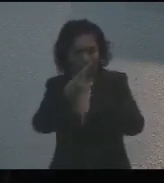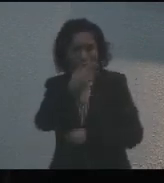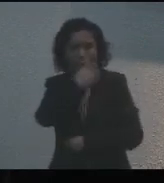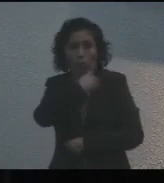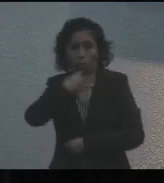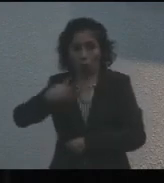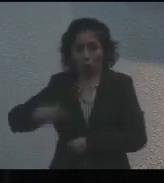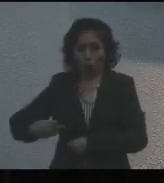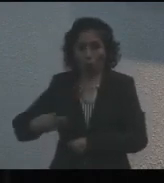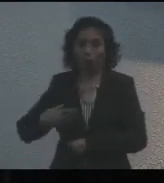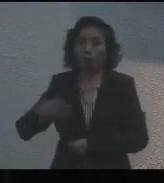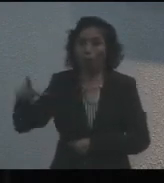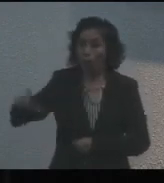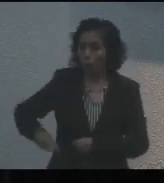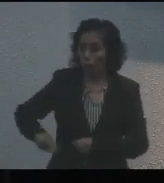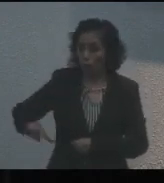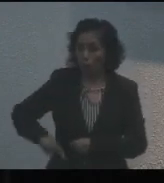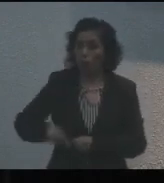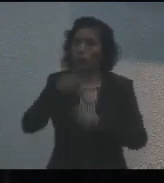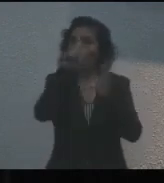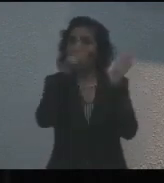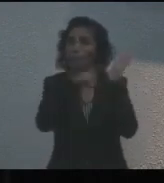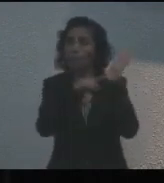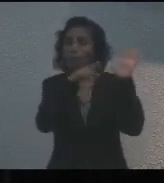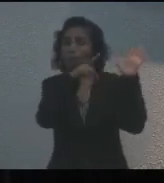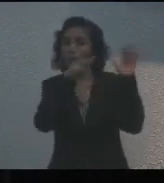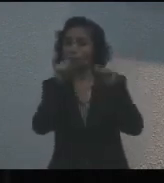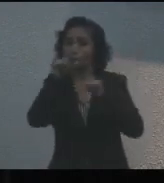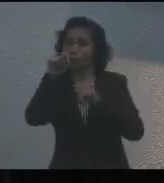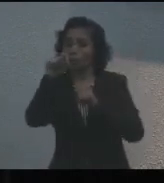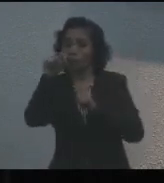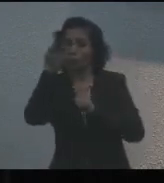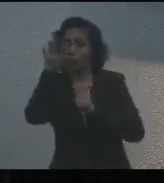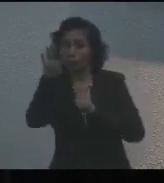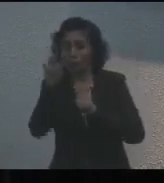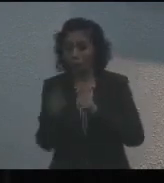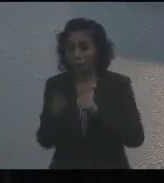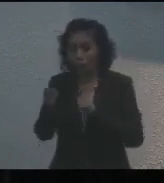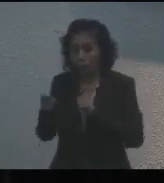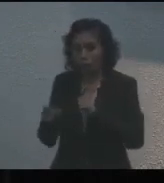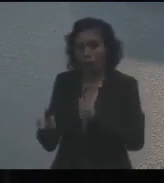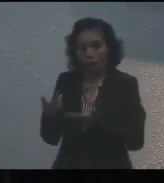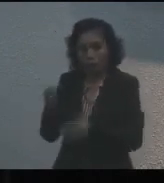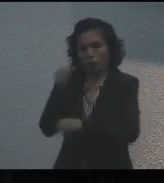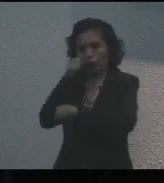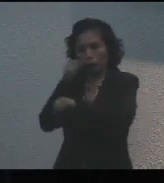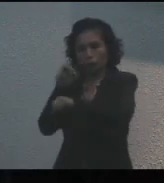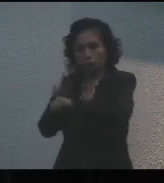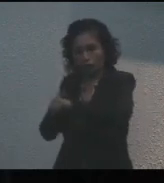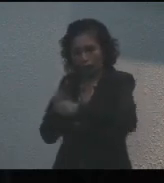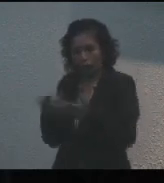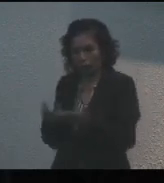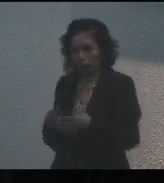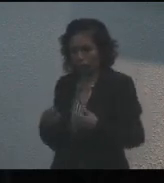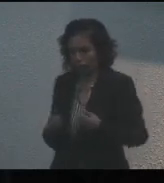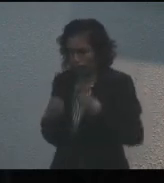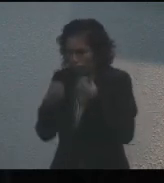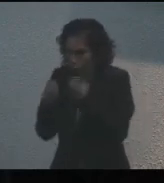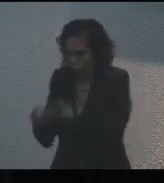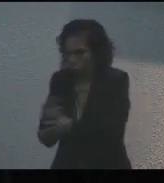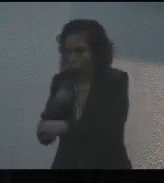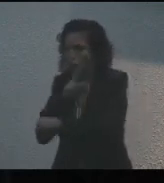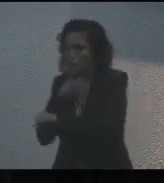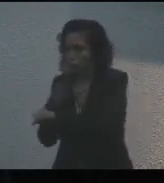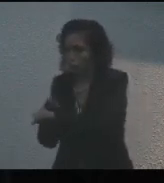y quien en 1924 fue nombrado secretario de Guerra y Marina. El logro del progreso